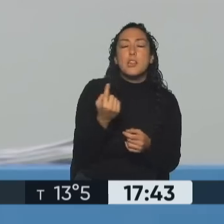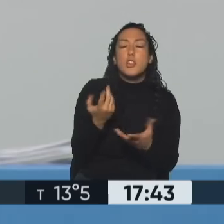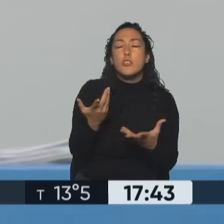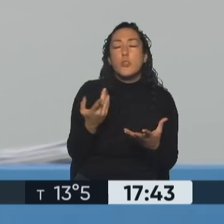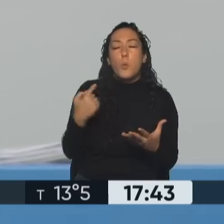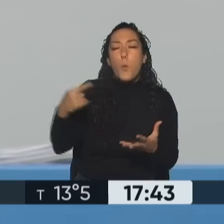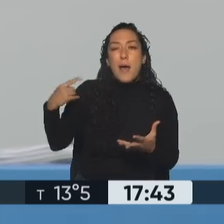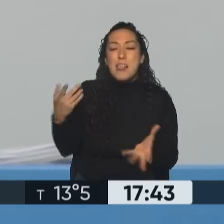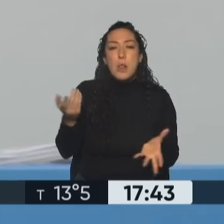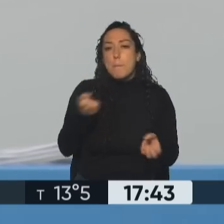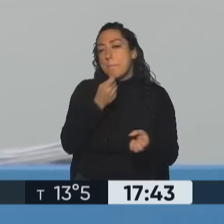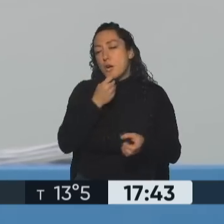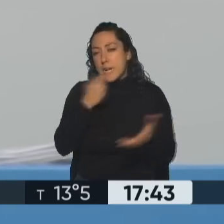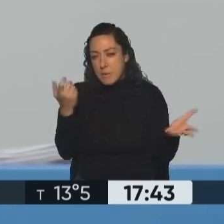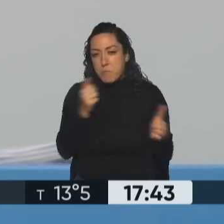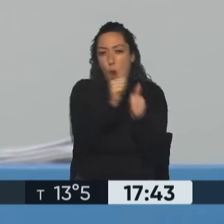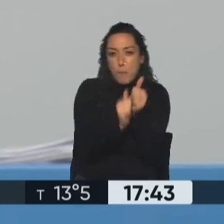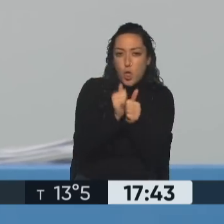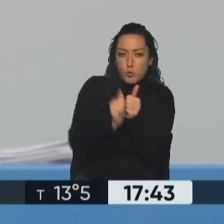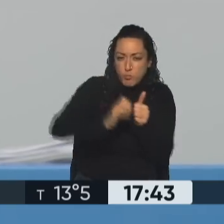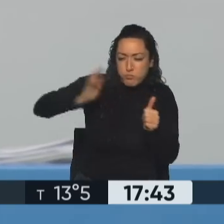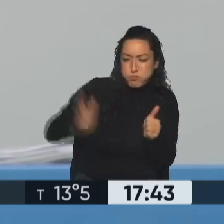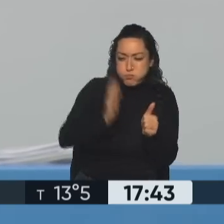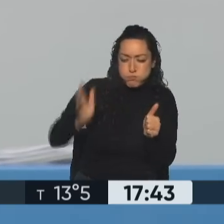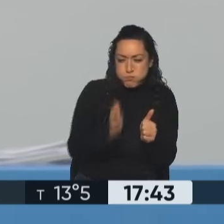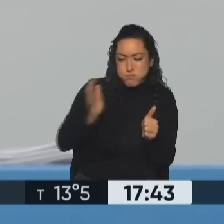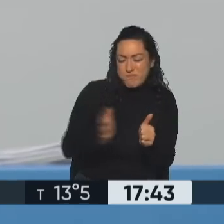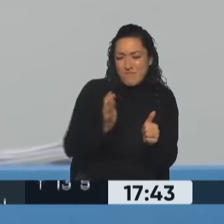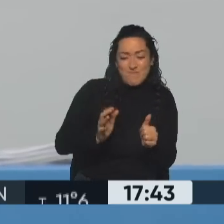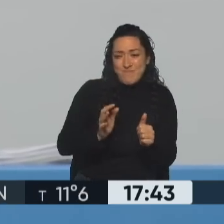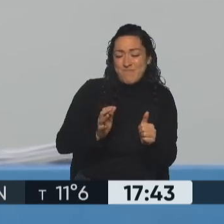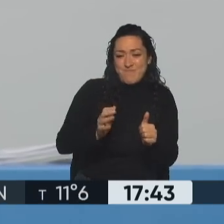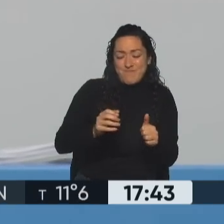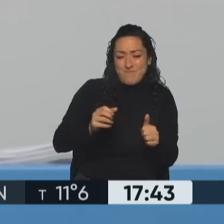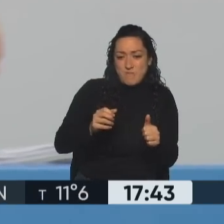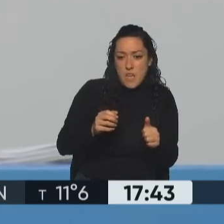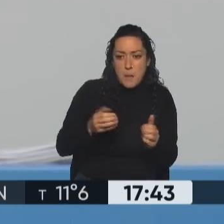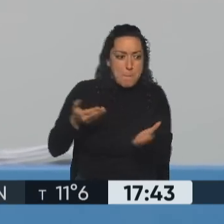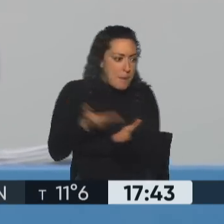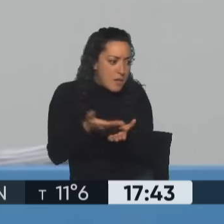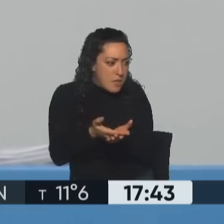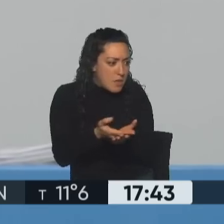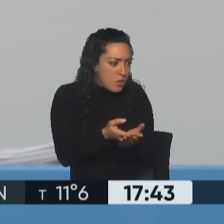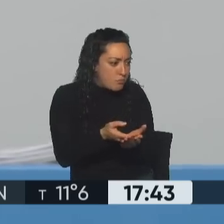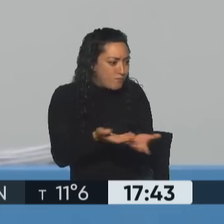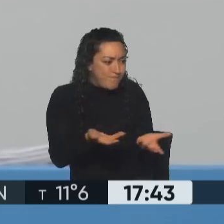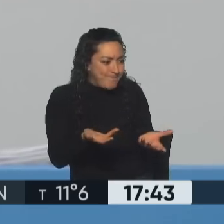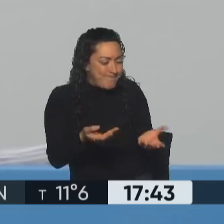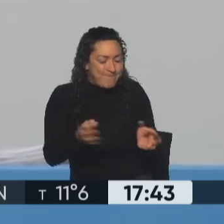se satura la producción y no alcanza a cubrir la demanda. Pero cuando voy a